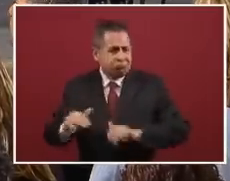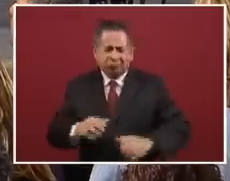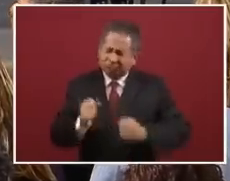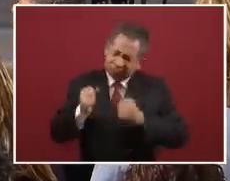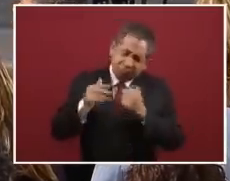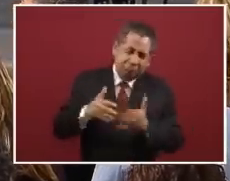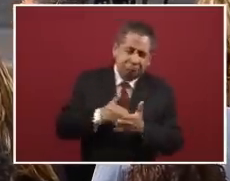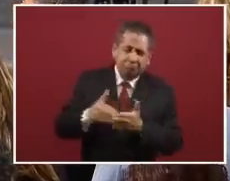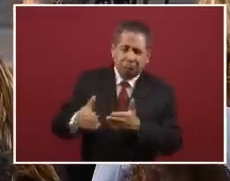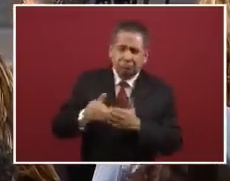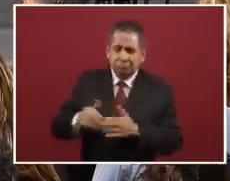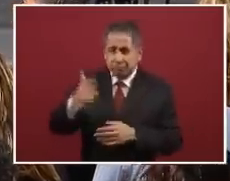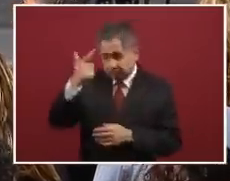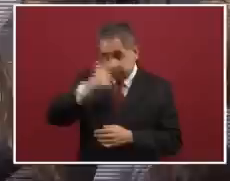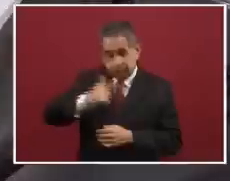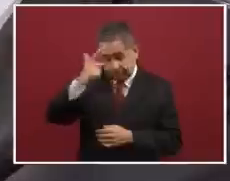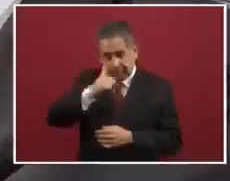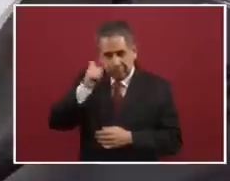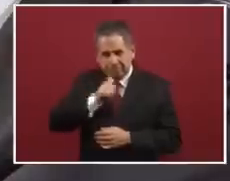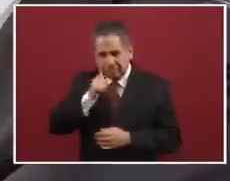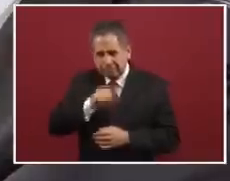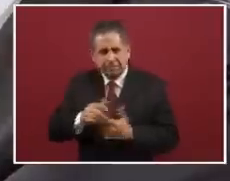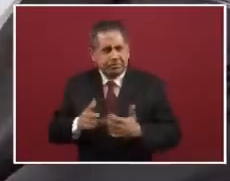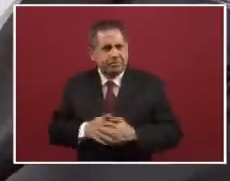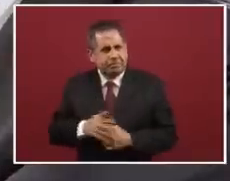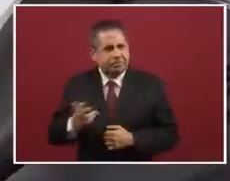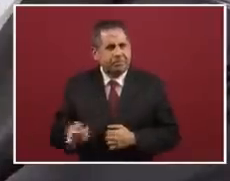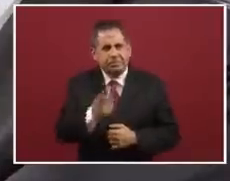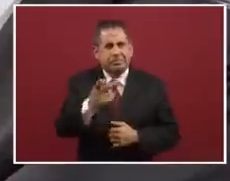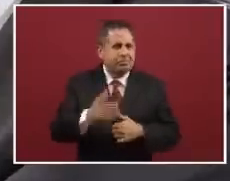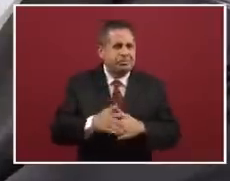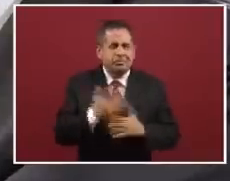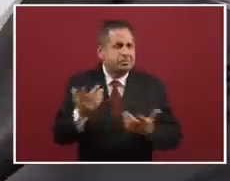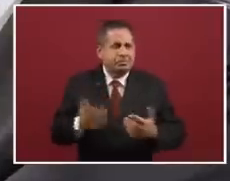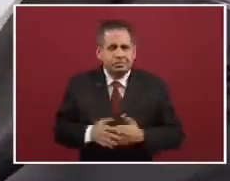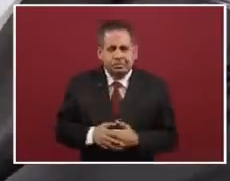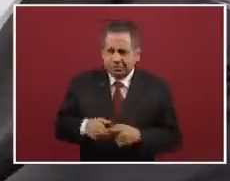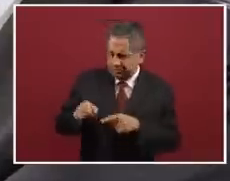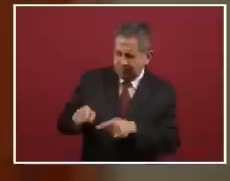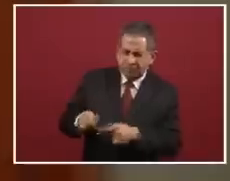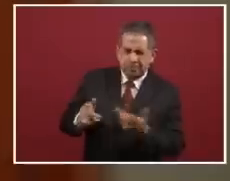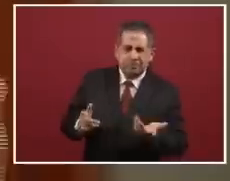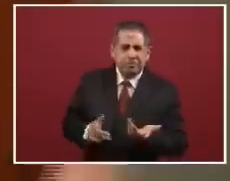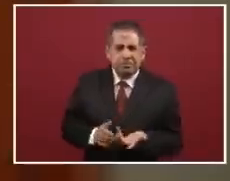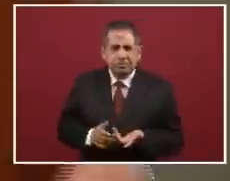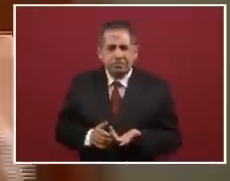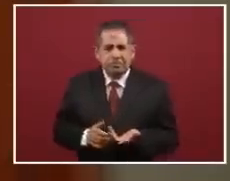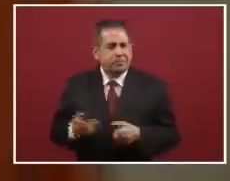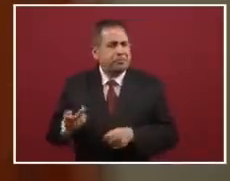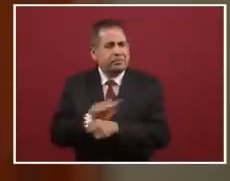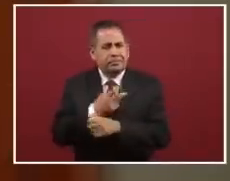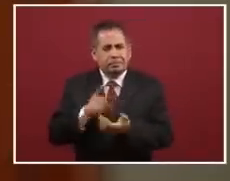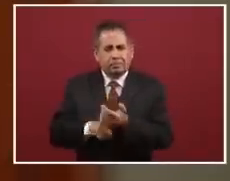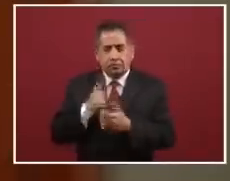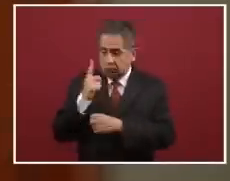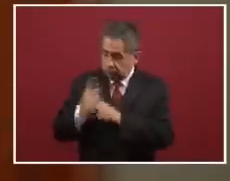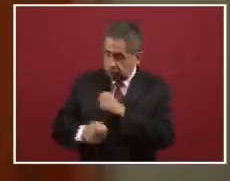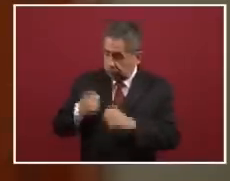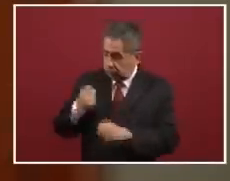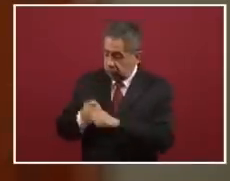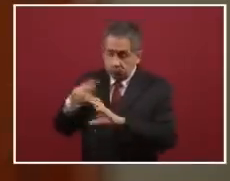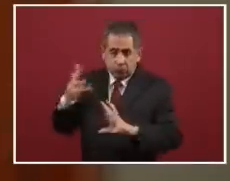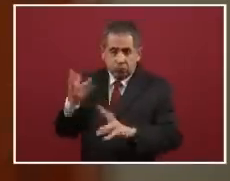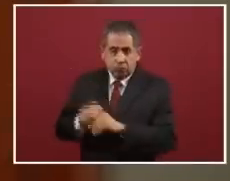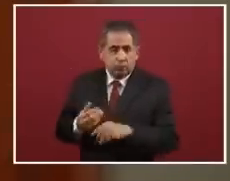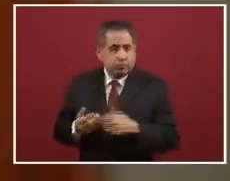migrantes cada noche. Entonces, mi pregunta es, ¿por qué ha estado pasando por un año y no